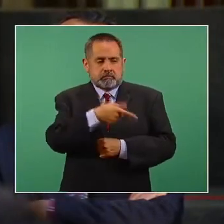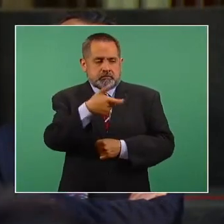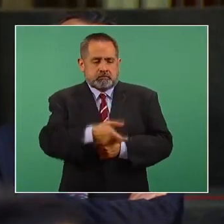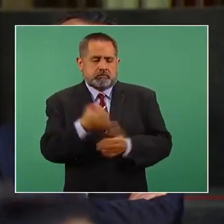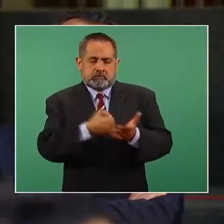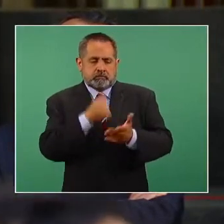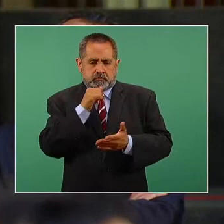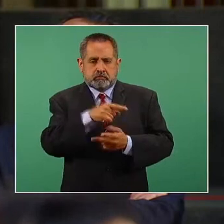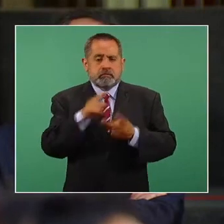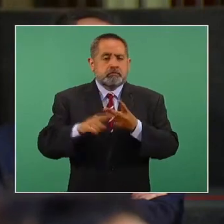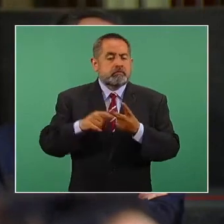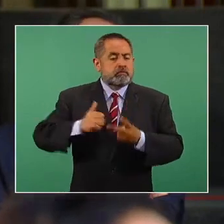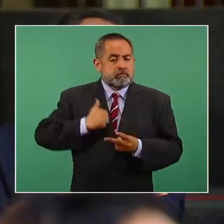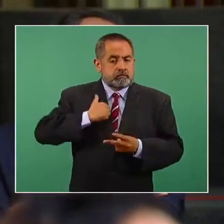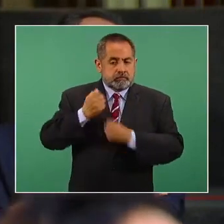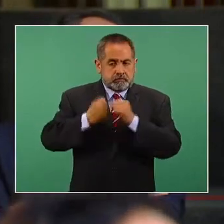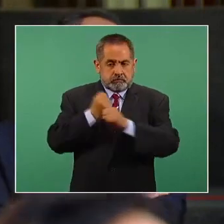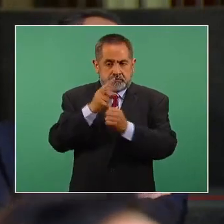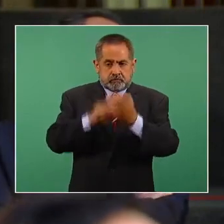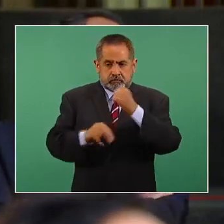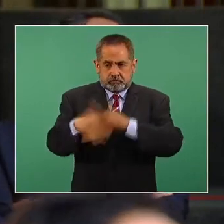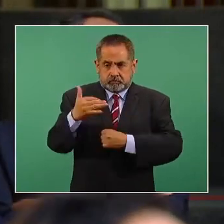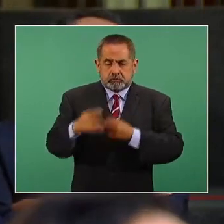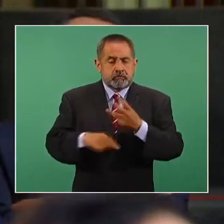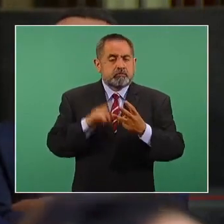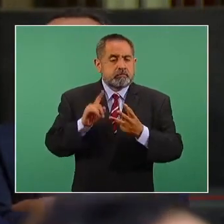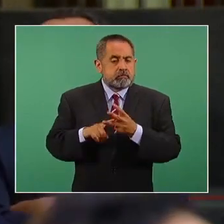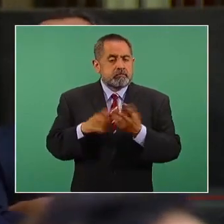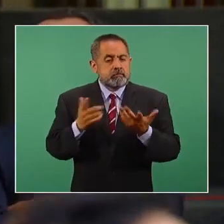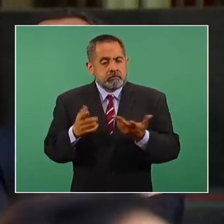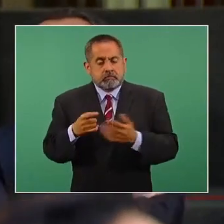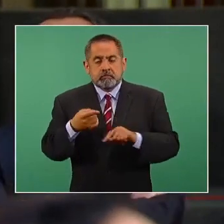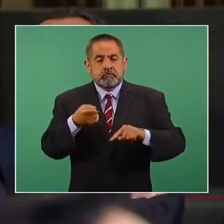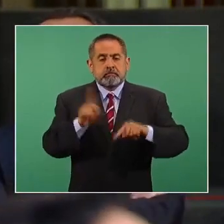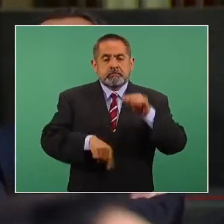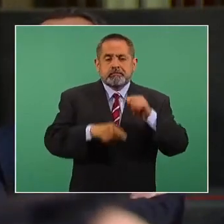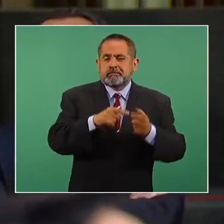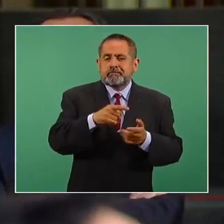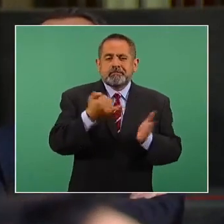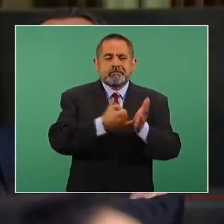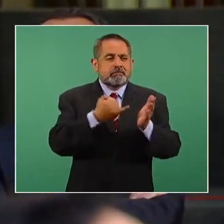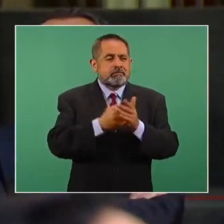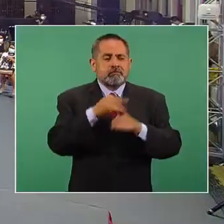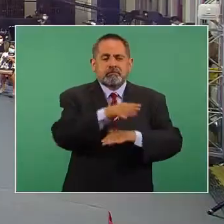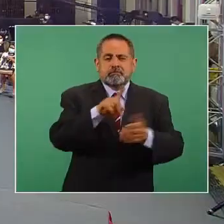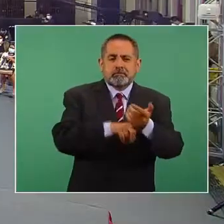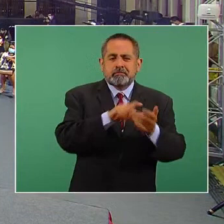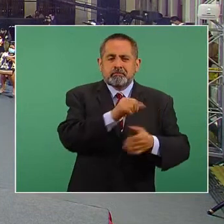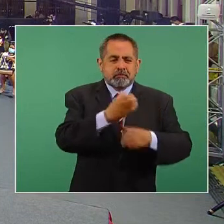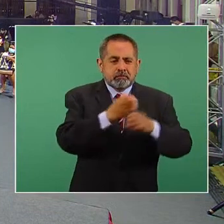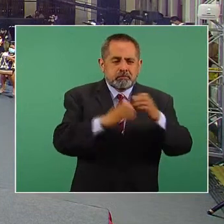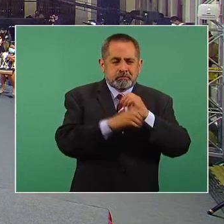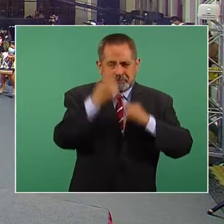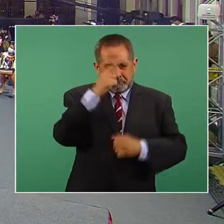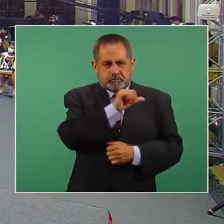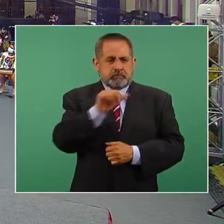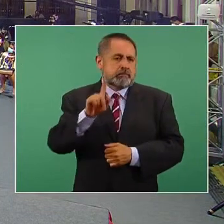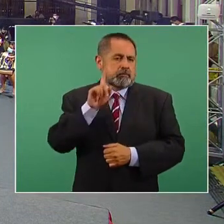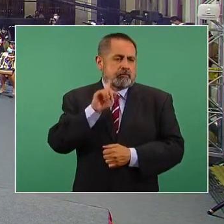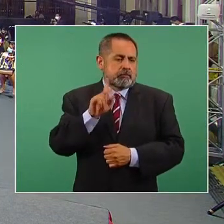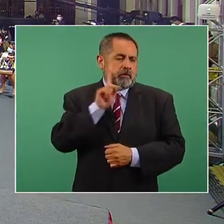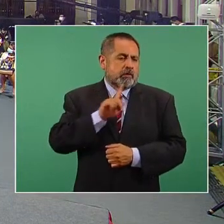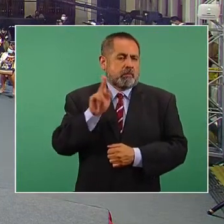impuesto. En Canadá en 2015, que se eliminó el impuesto a los productos menstruales. En Escocia en 2020